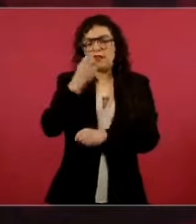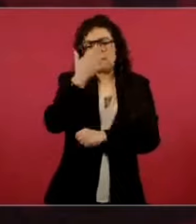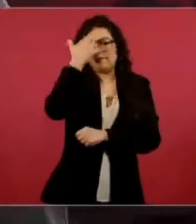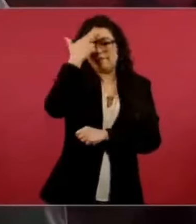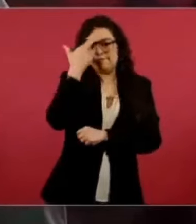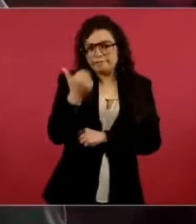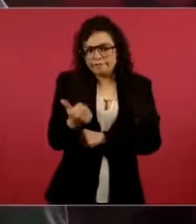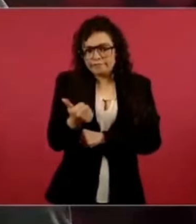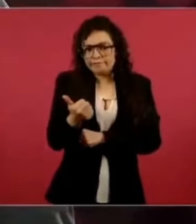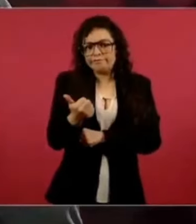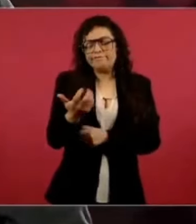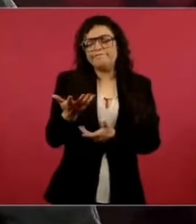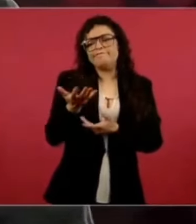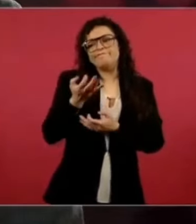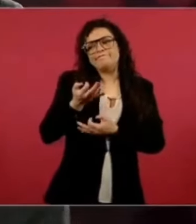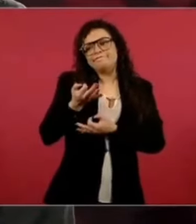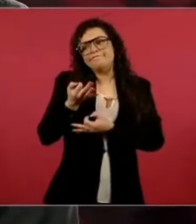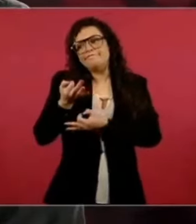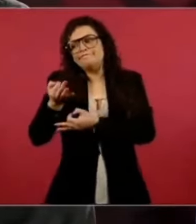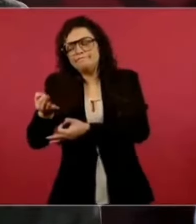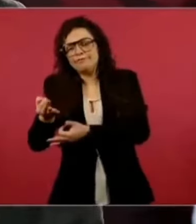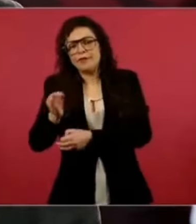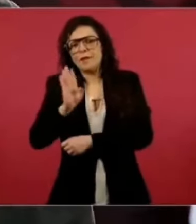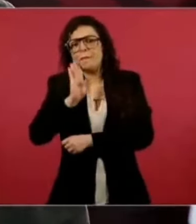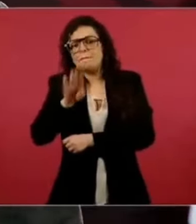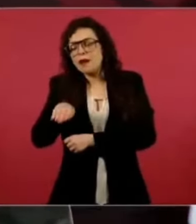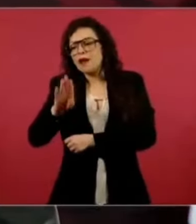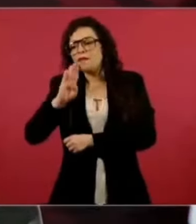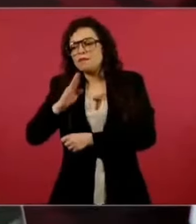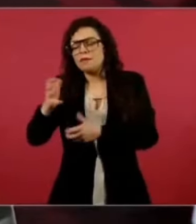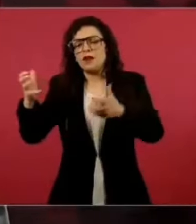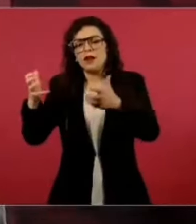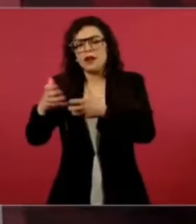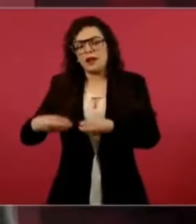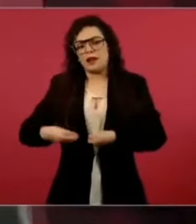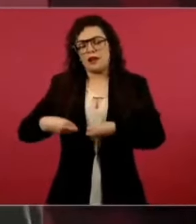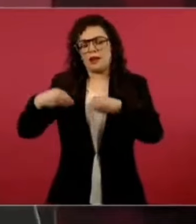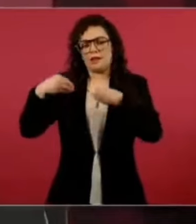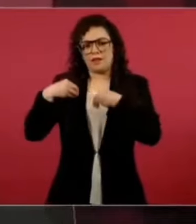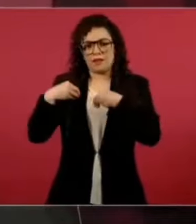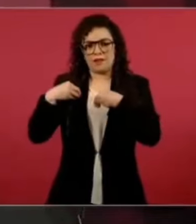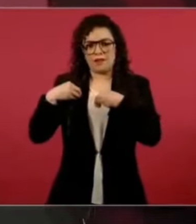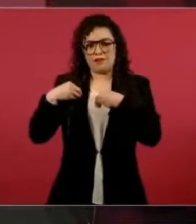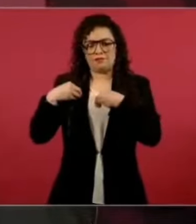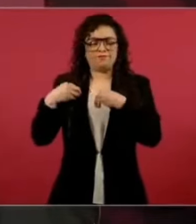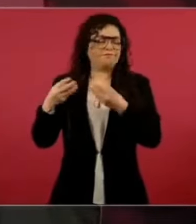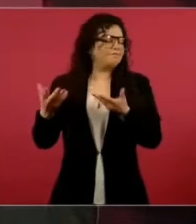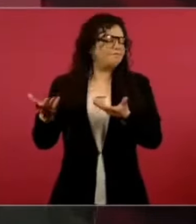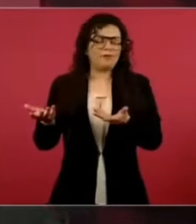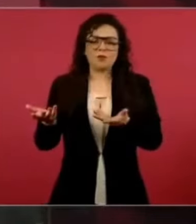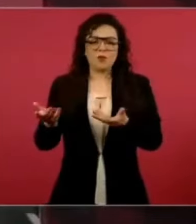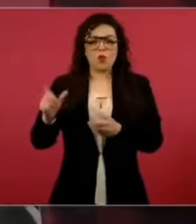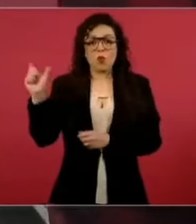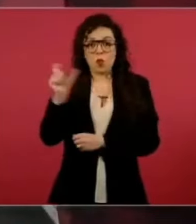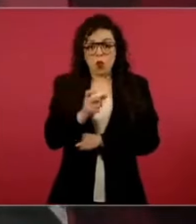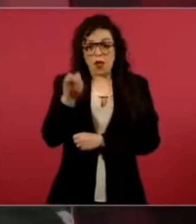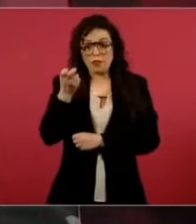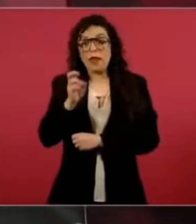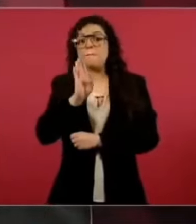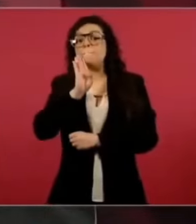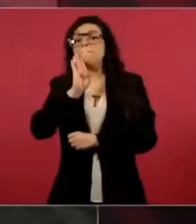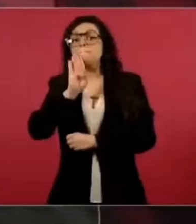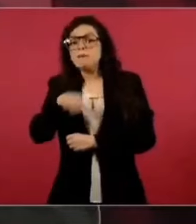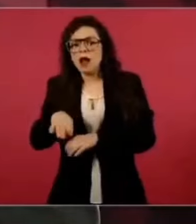antisociales y entender de que el mal se enfrenta haciendo el